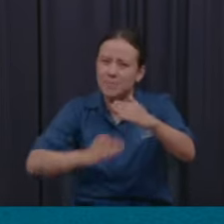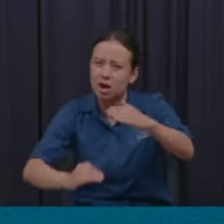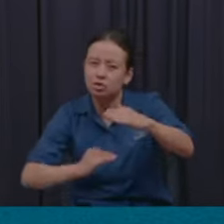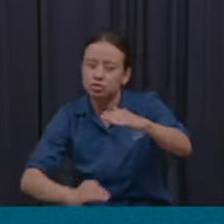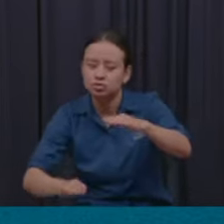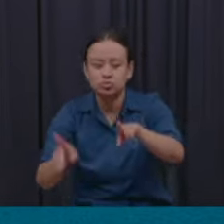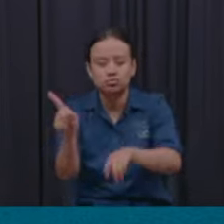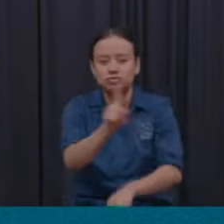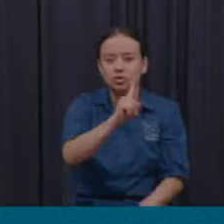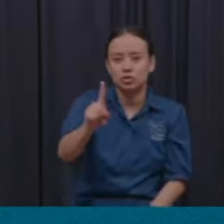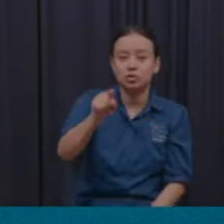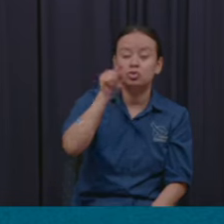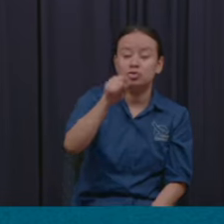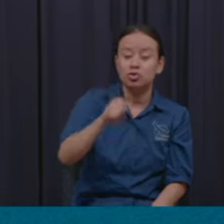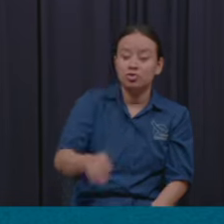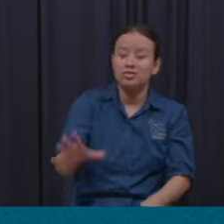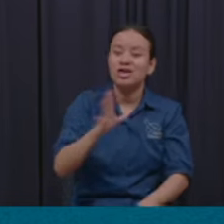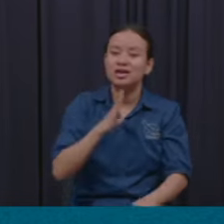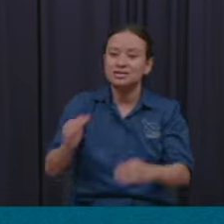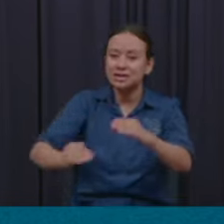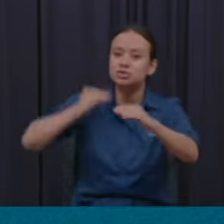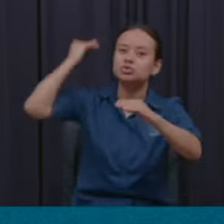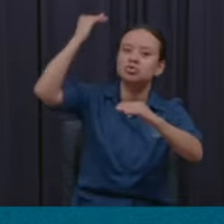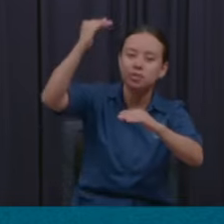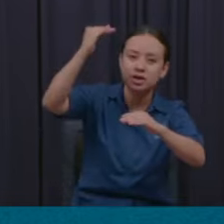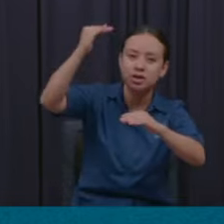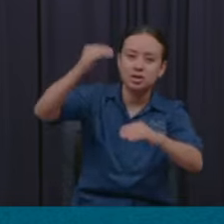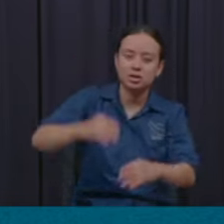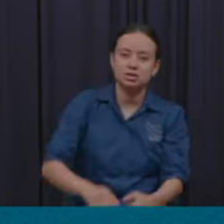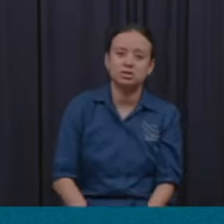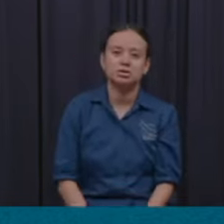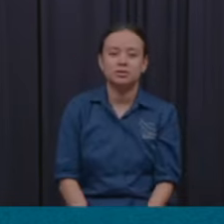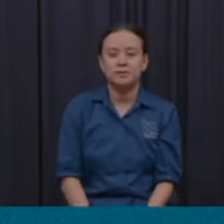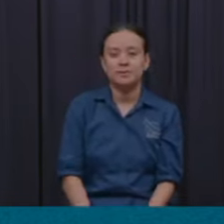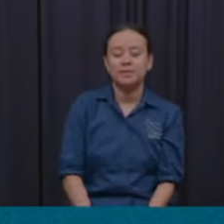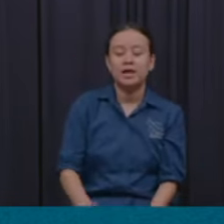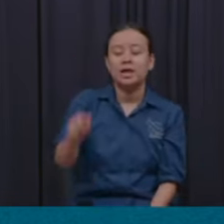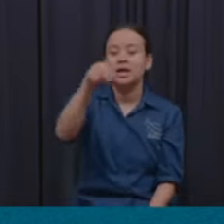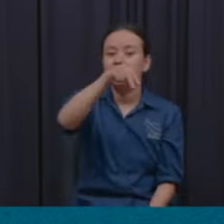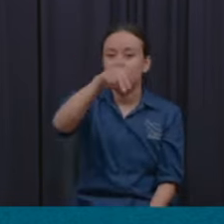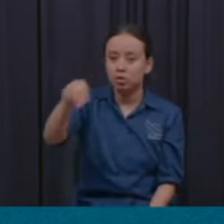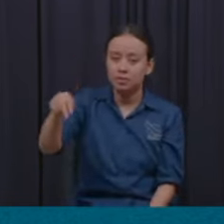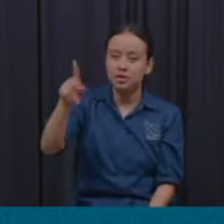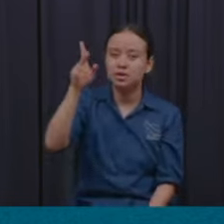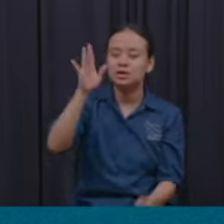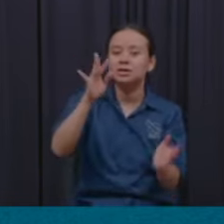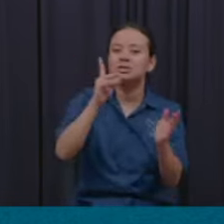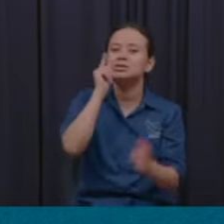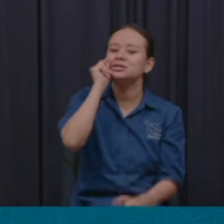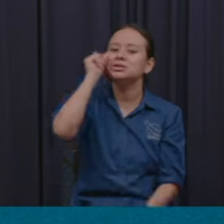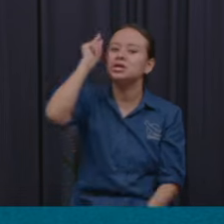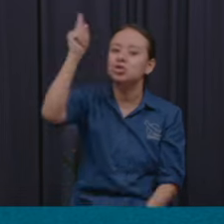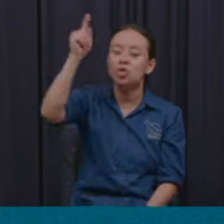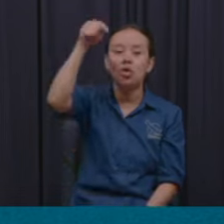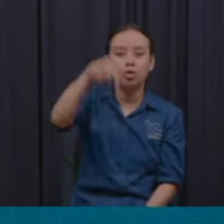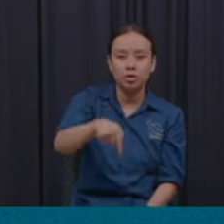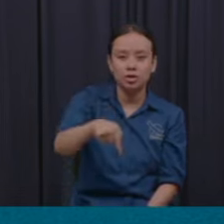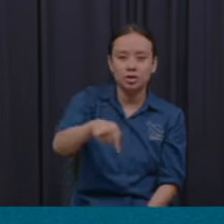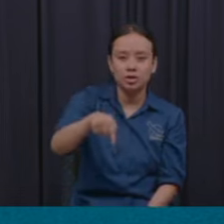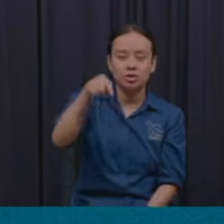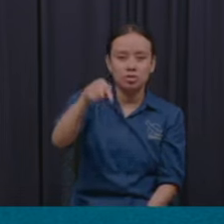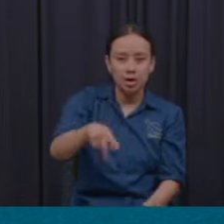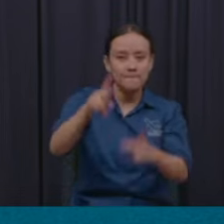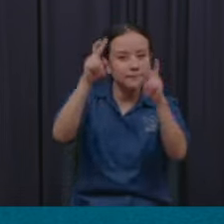plano, no te quedes como todo el mundo se queda. En el nombre del Señor, hoy hay gente que va a ser